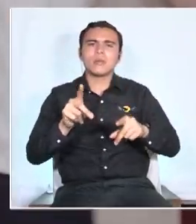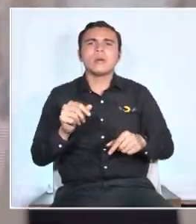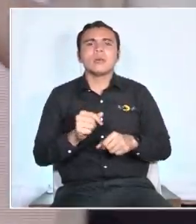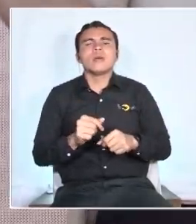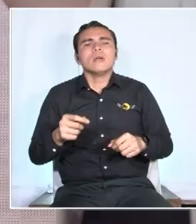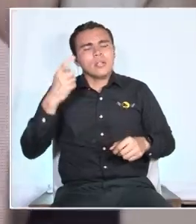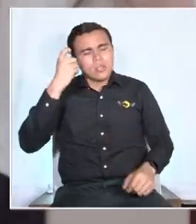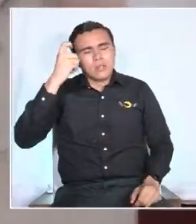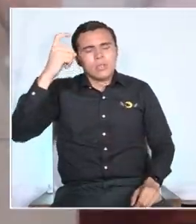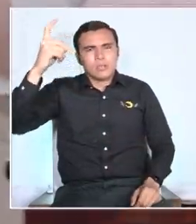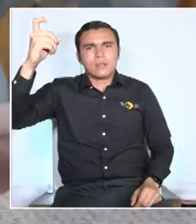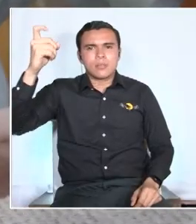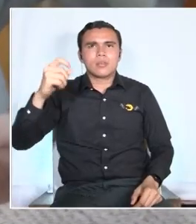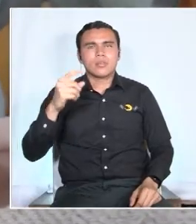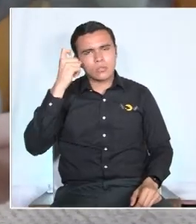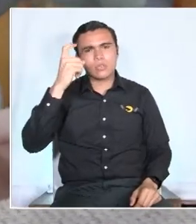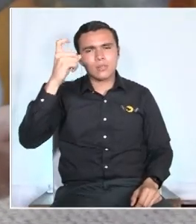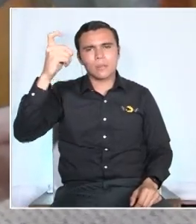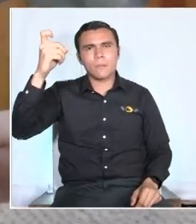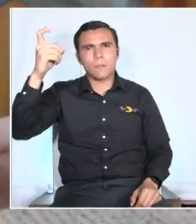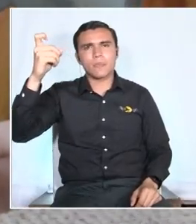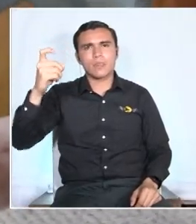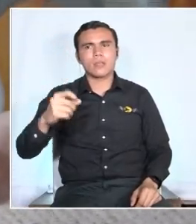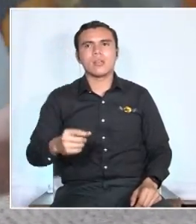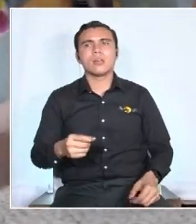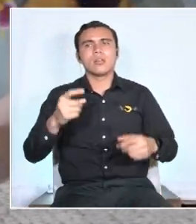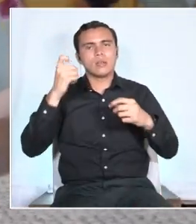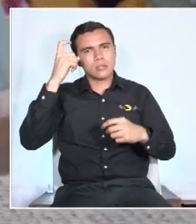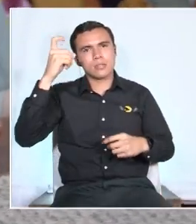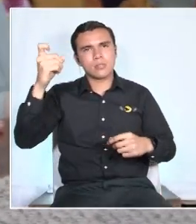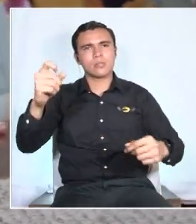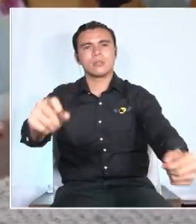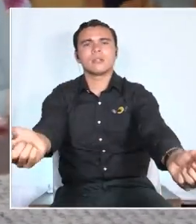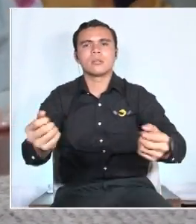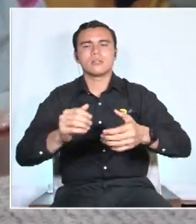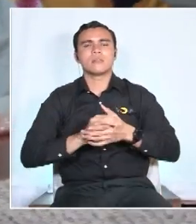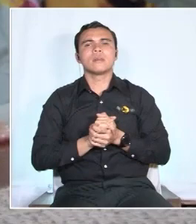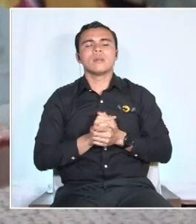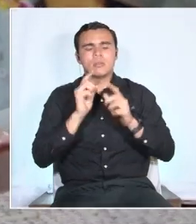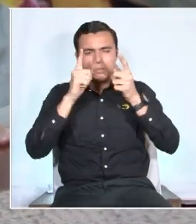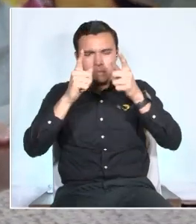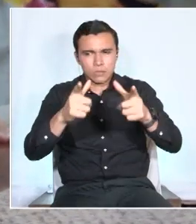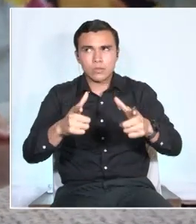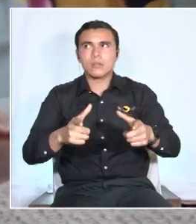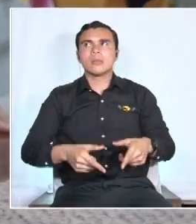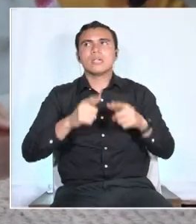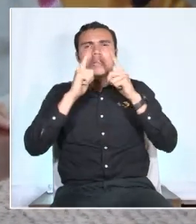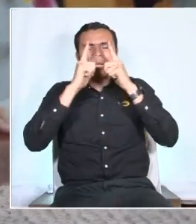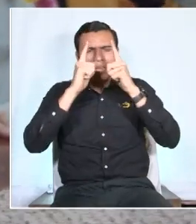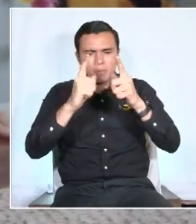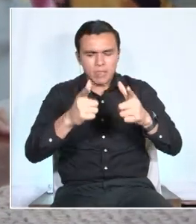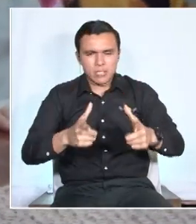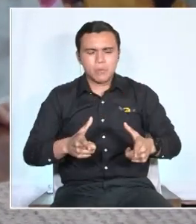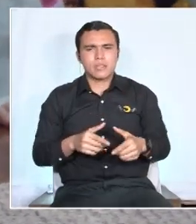Sueña, sueña, sueña. Sueña, sueña. Shatorra bakanderraba shitiyama. Y